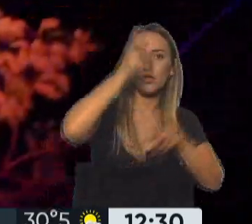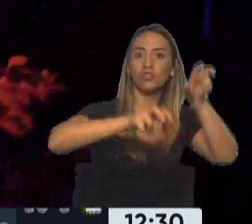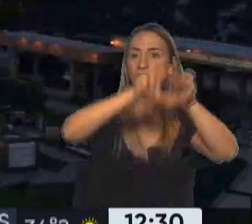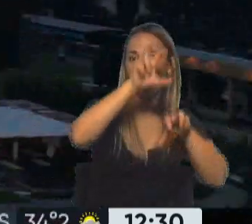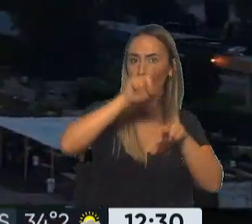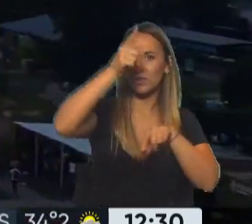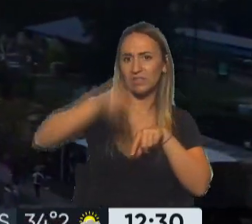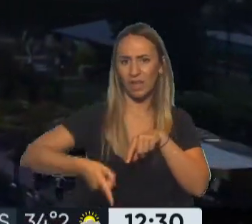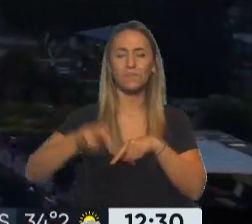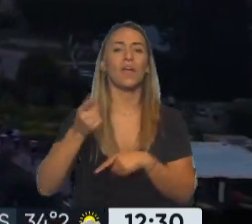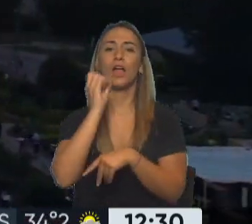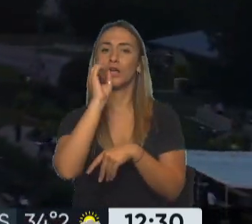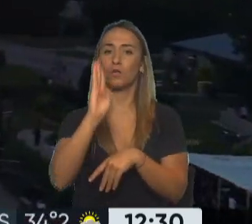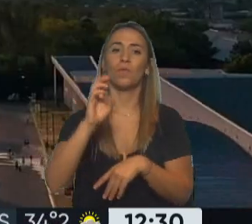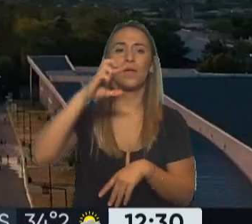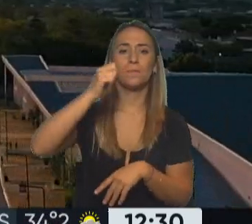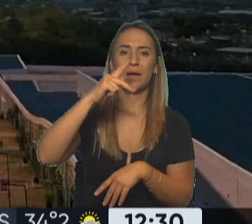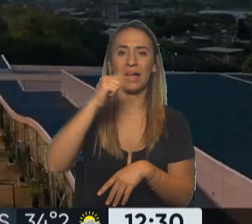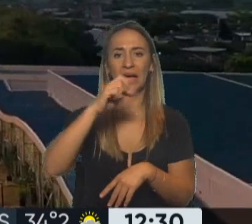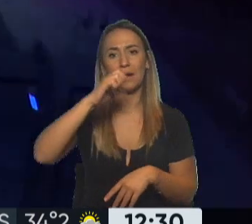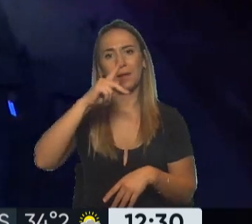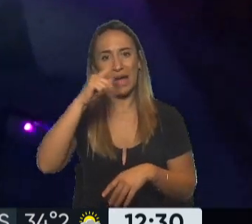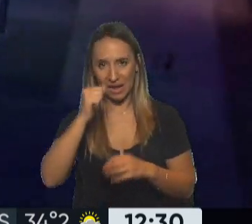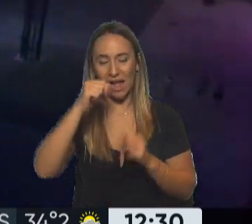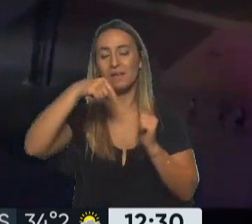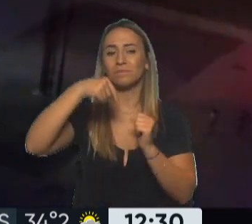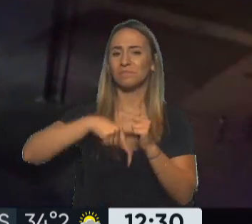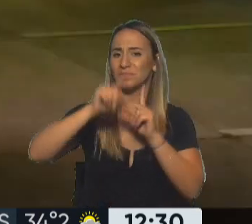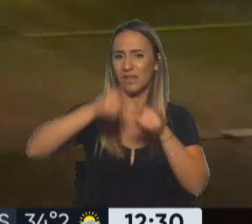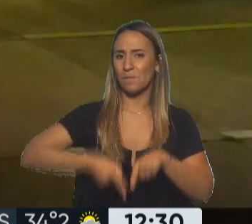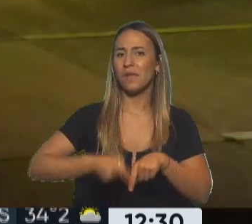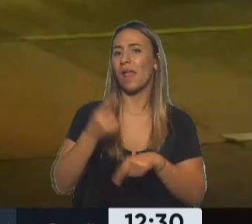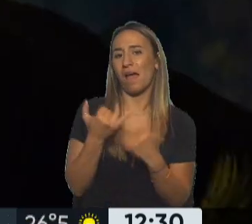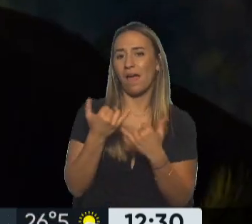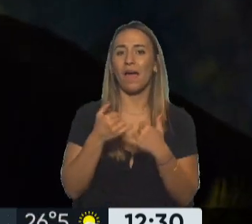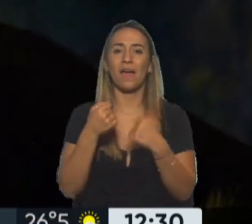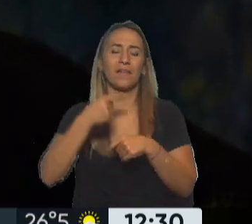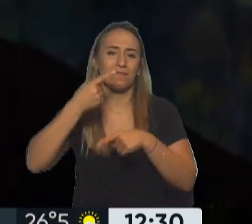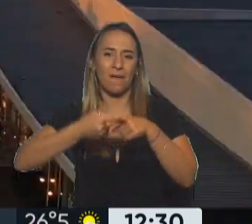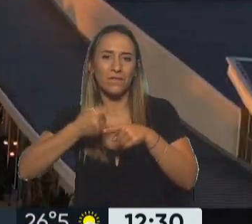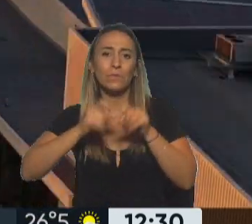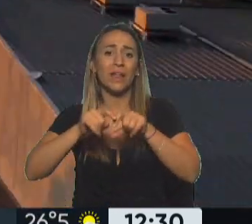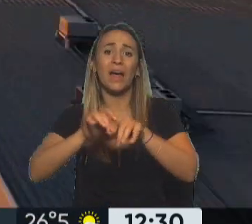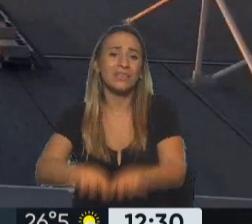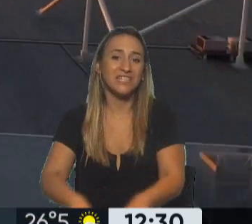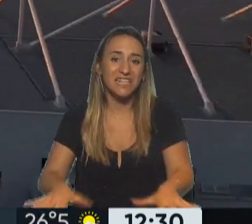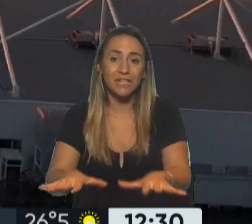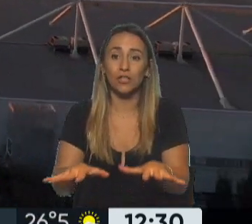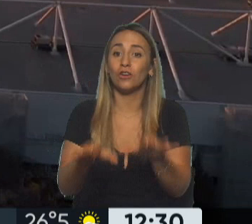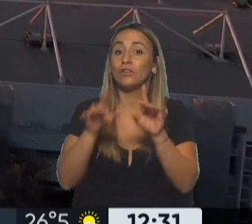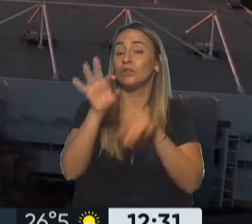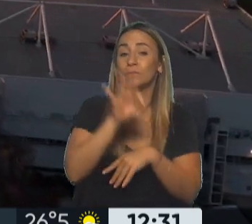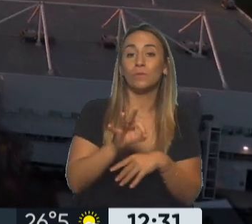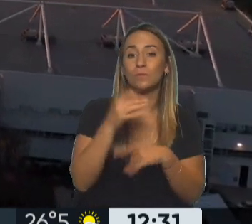Club Verano de Paca Paca con Samba y Nina, Arrorró para las primeras infancias, el espacio Fábrica, el lugar, la muestra